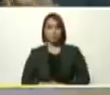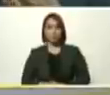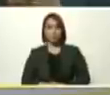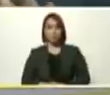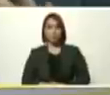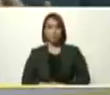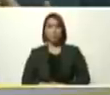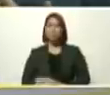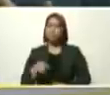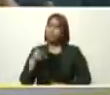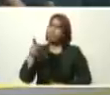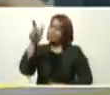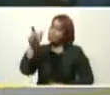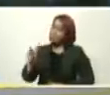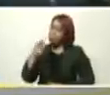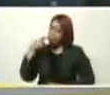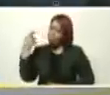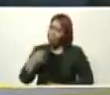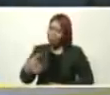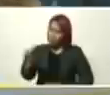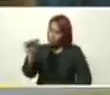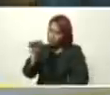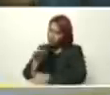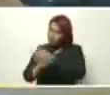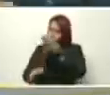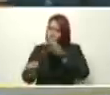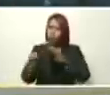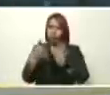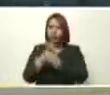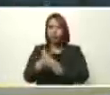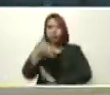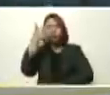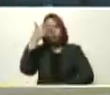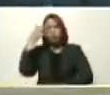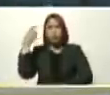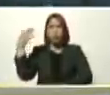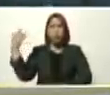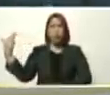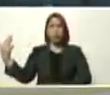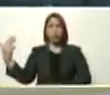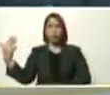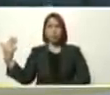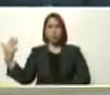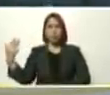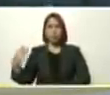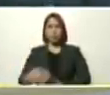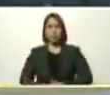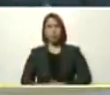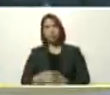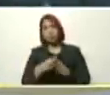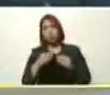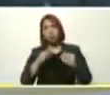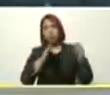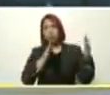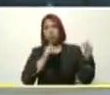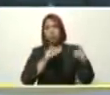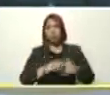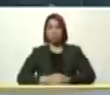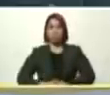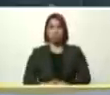Él dejando todos sus sueños, todos sus anhelos, todas sus esperanzas,